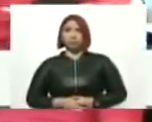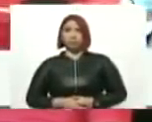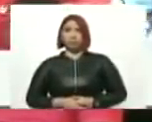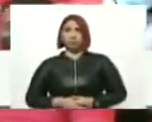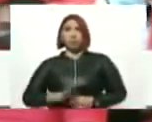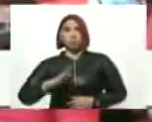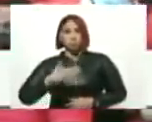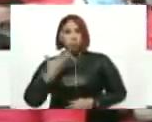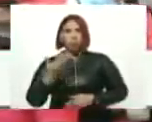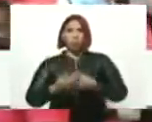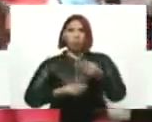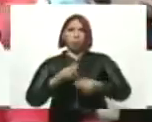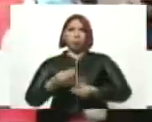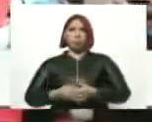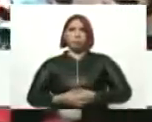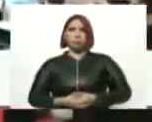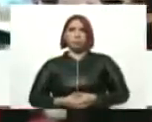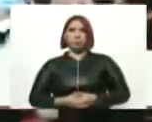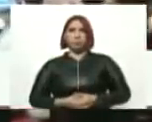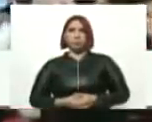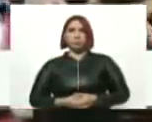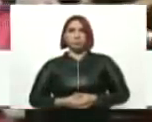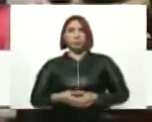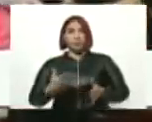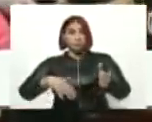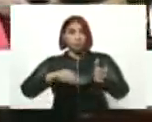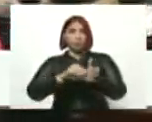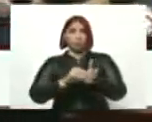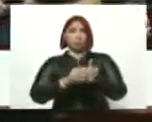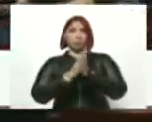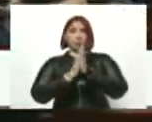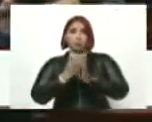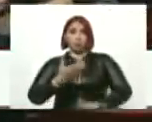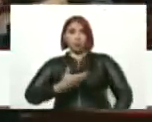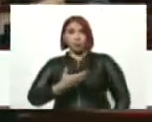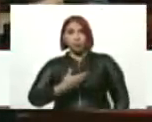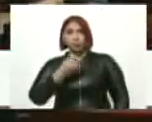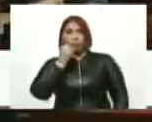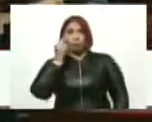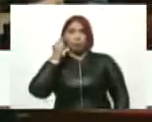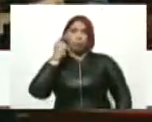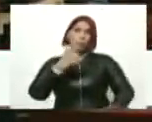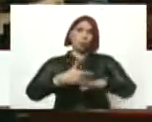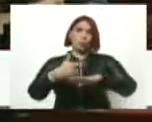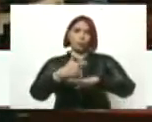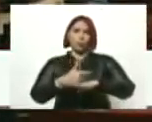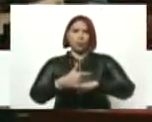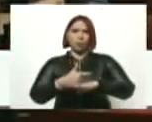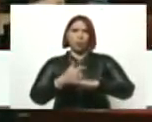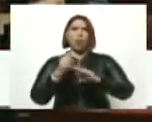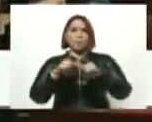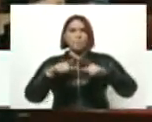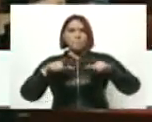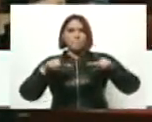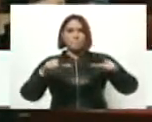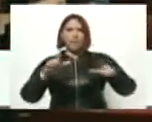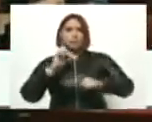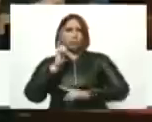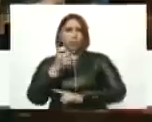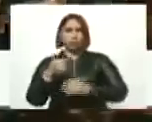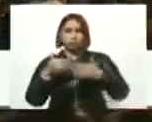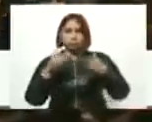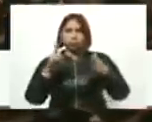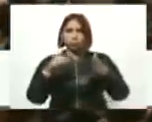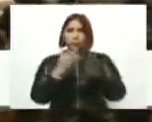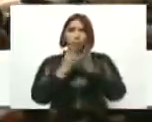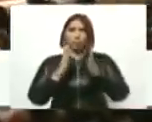Podemos hacerlo. Les retomemos, señores alcaldes, señores gobernadores, los espacios productivos. En Guárico inauguraron en estos días una